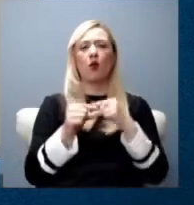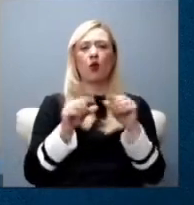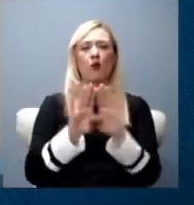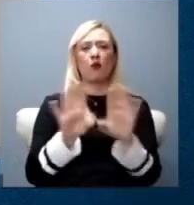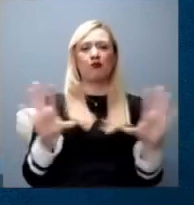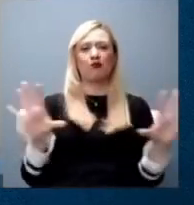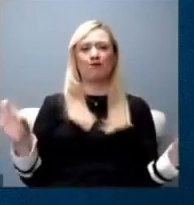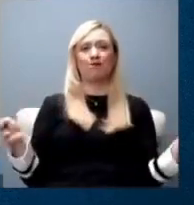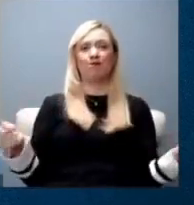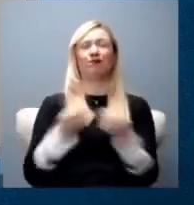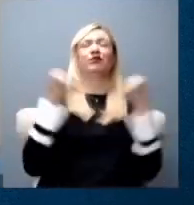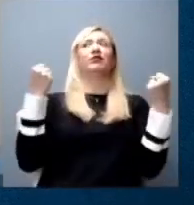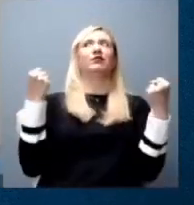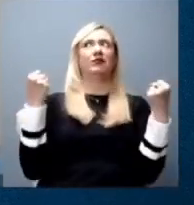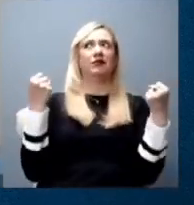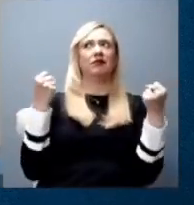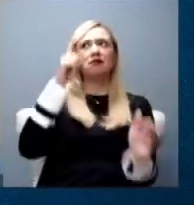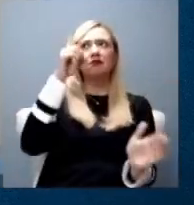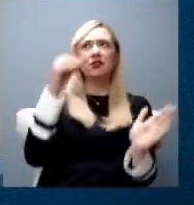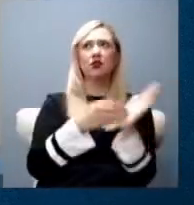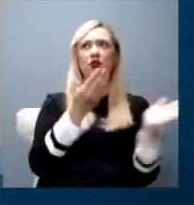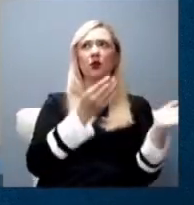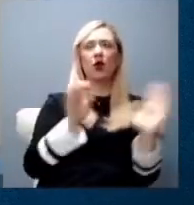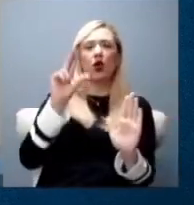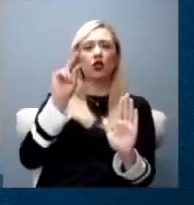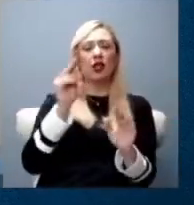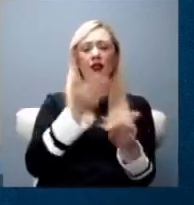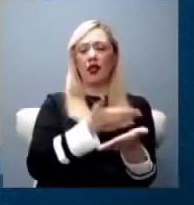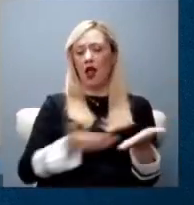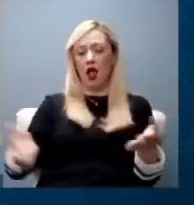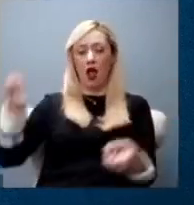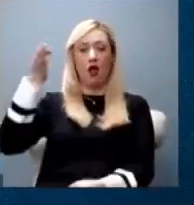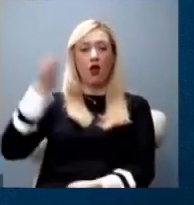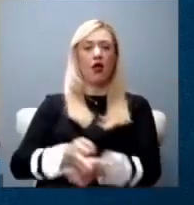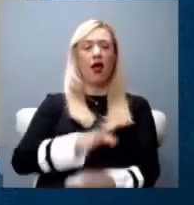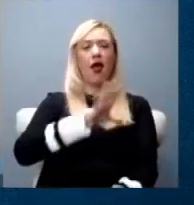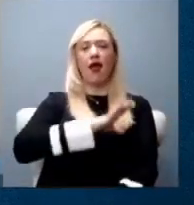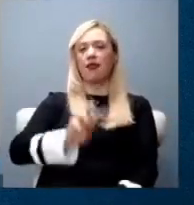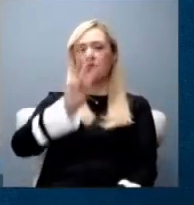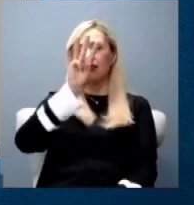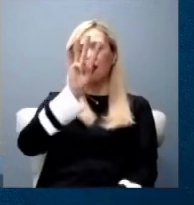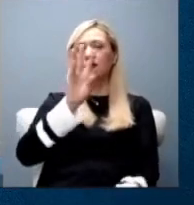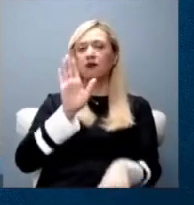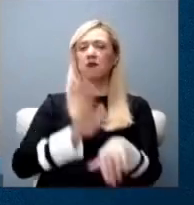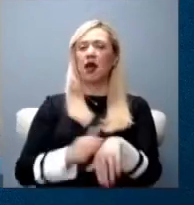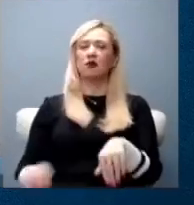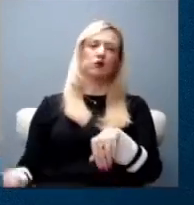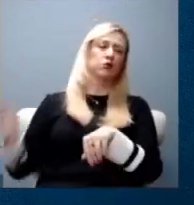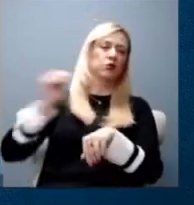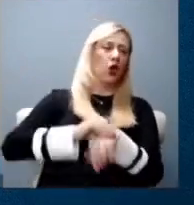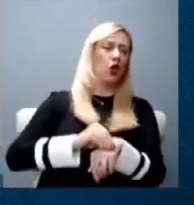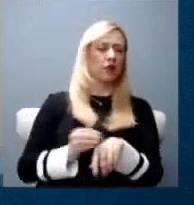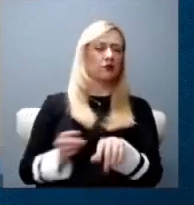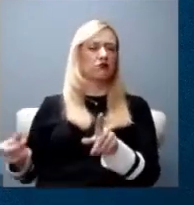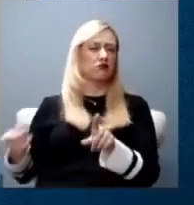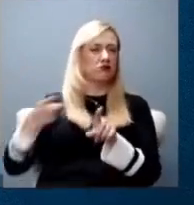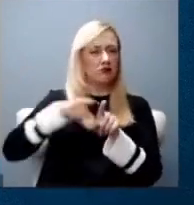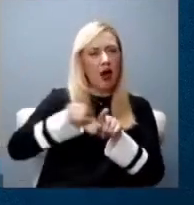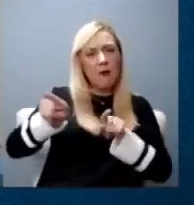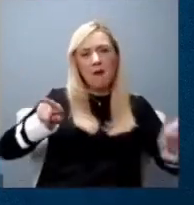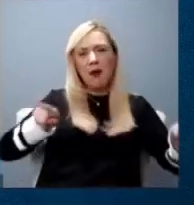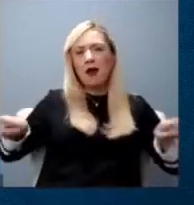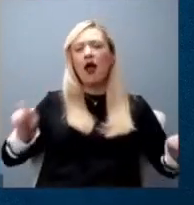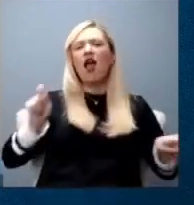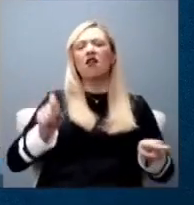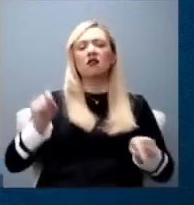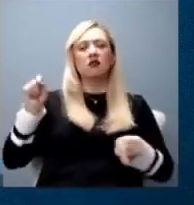desde la década del 80 hasta la fecha, se le sumaron tres líneas que quisiera marcar, ¿no? La primera tiene que ver con un